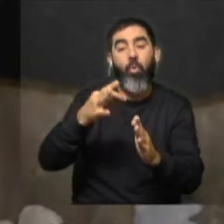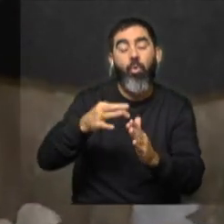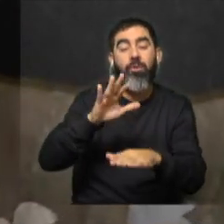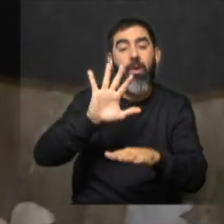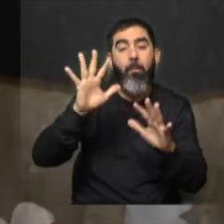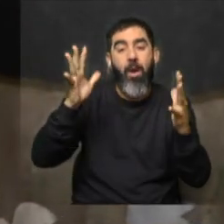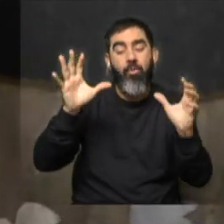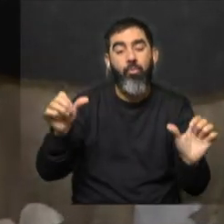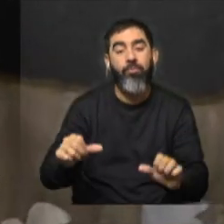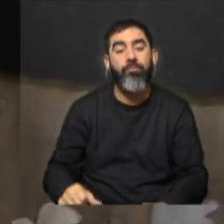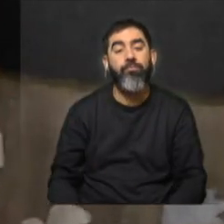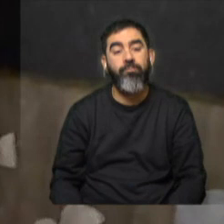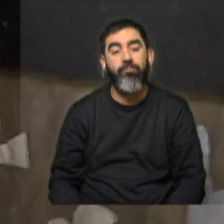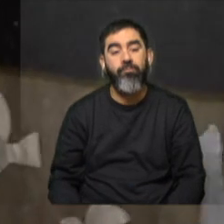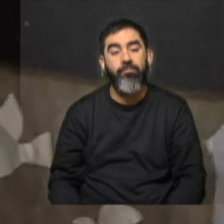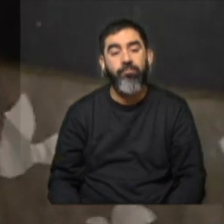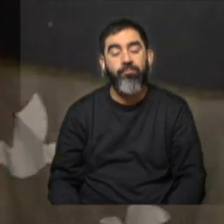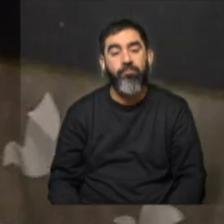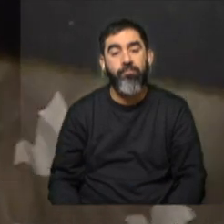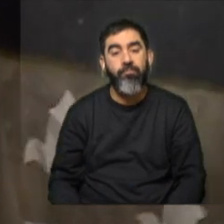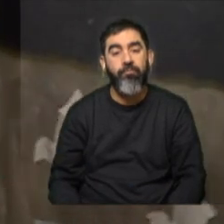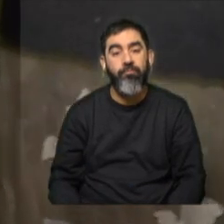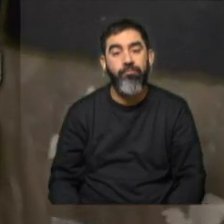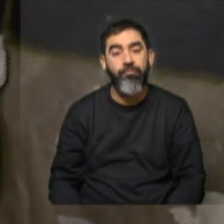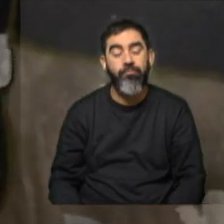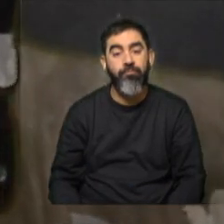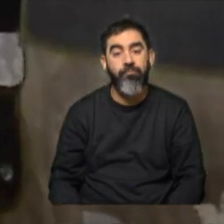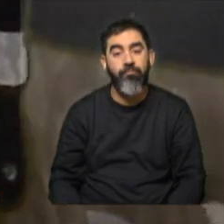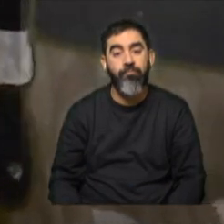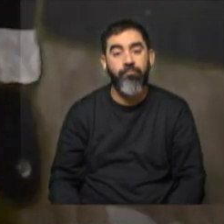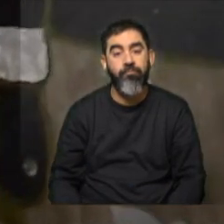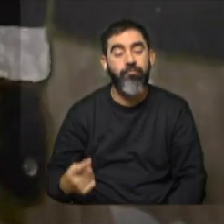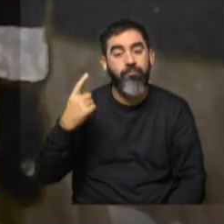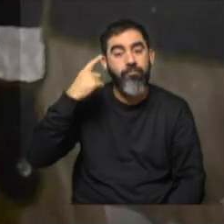Bueno, esto surgió, esta idea surgió pensando